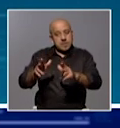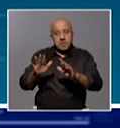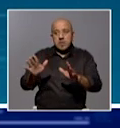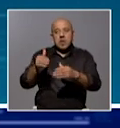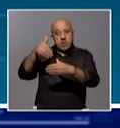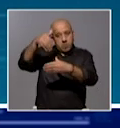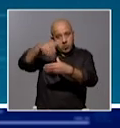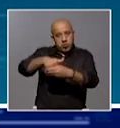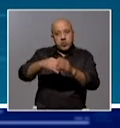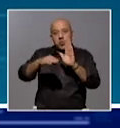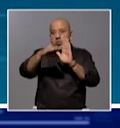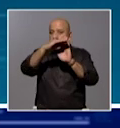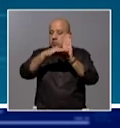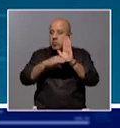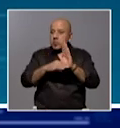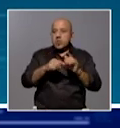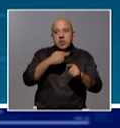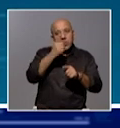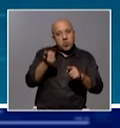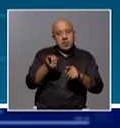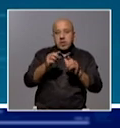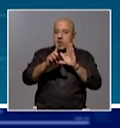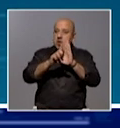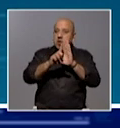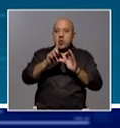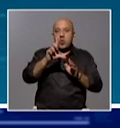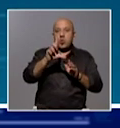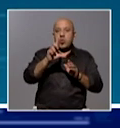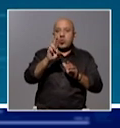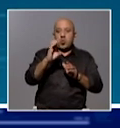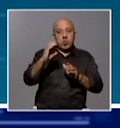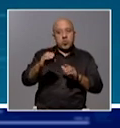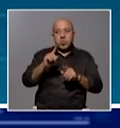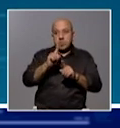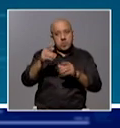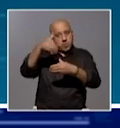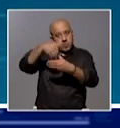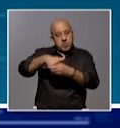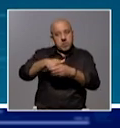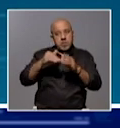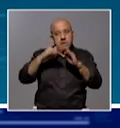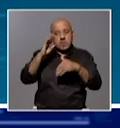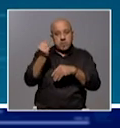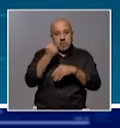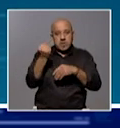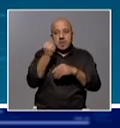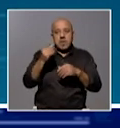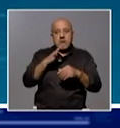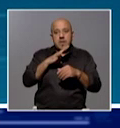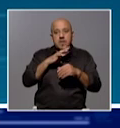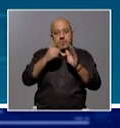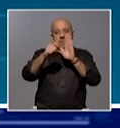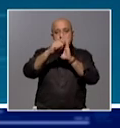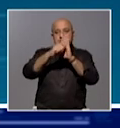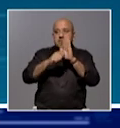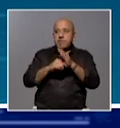votar la mitad de la ley la otra mitad no la está votando y yo diría que la parte que no está votando es la más decisiva porque ahí hay normas